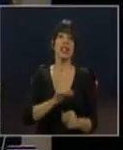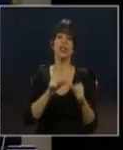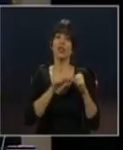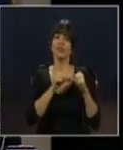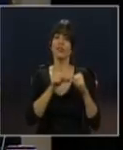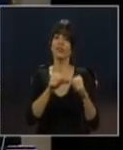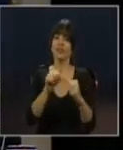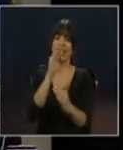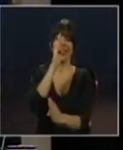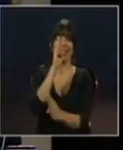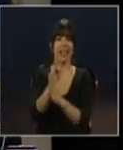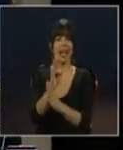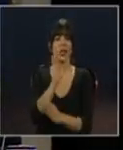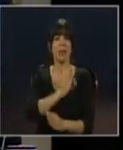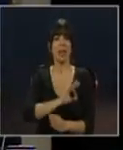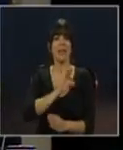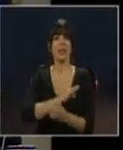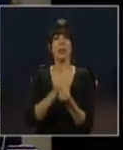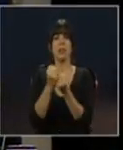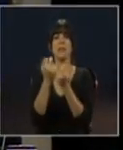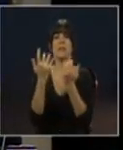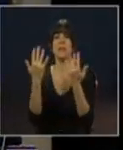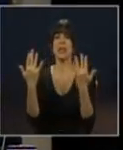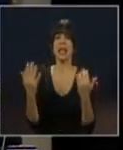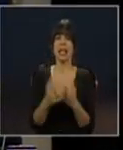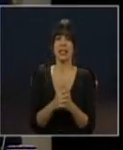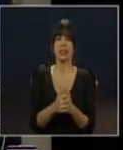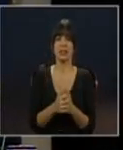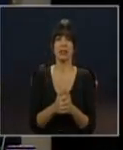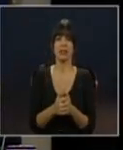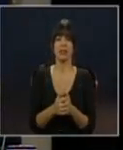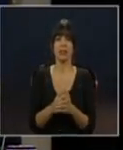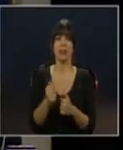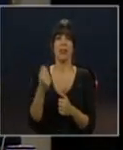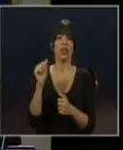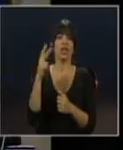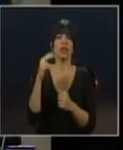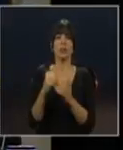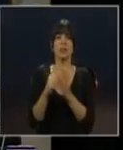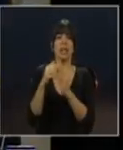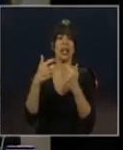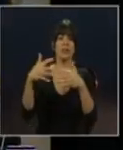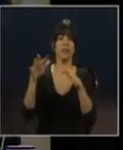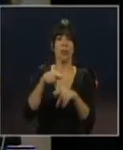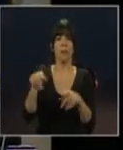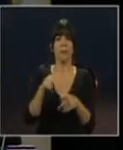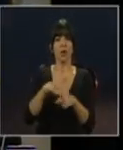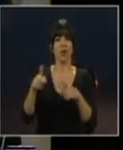directo sobre miles y hasta decenas de miles de jóvenes profesionales.